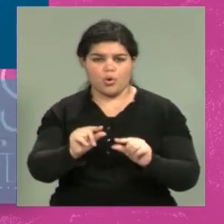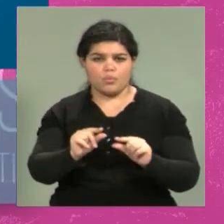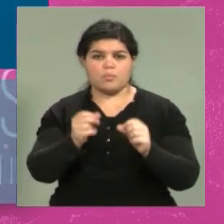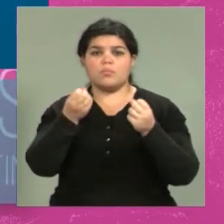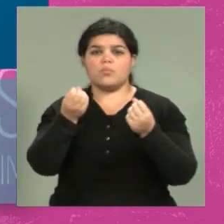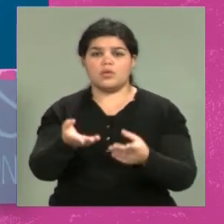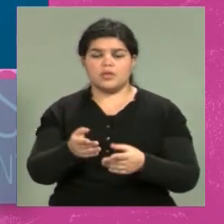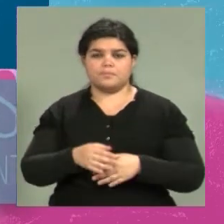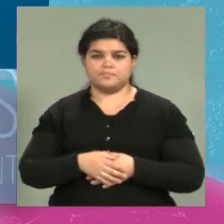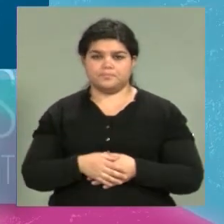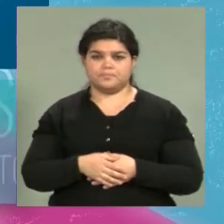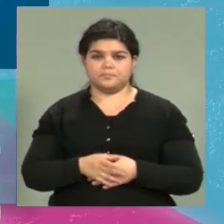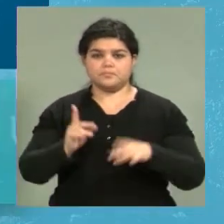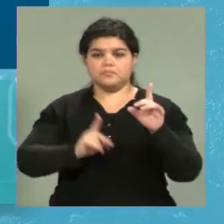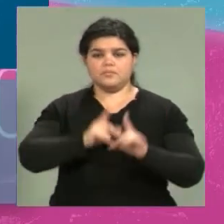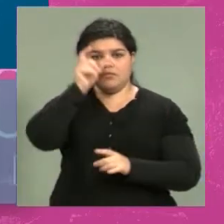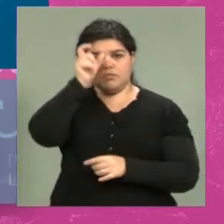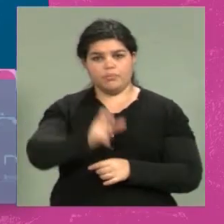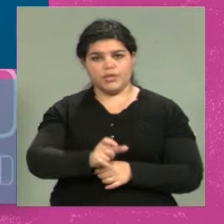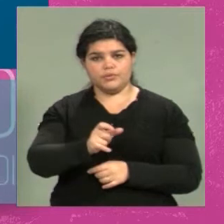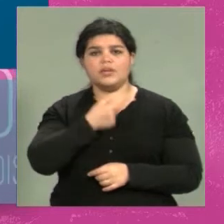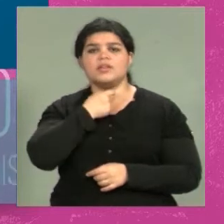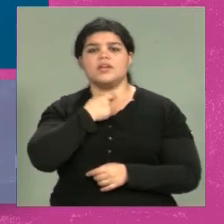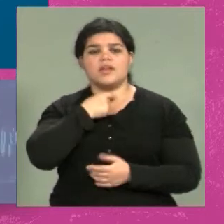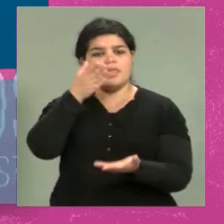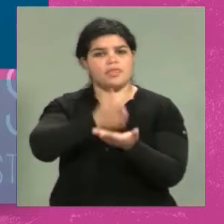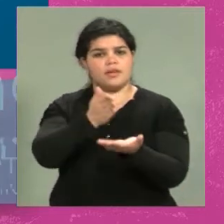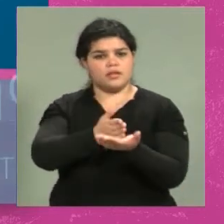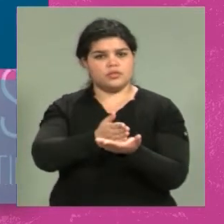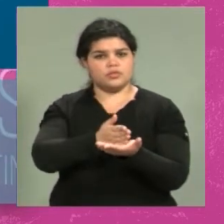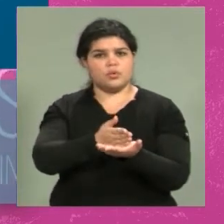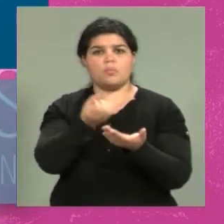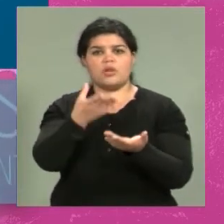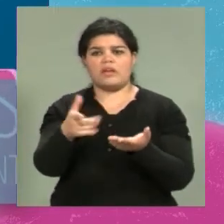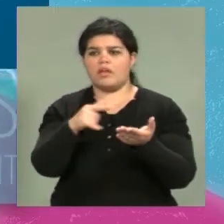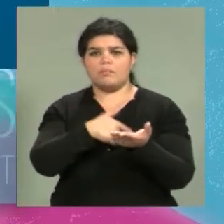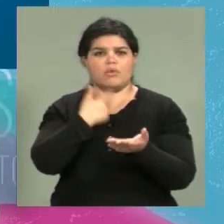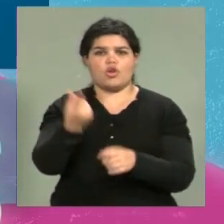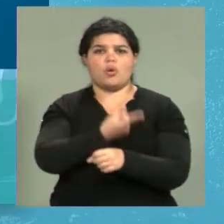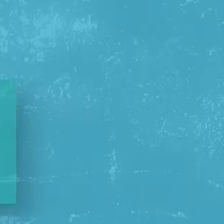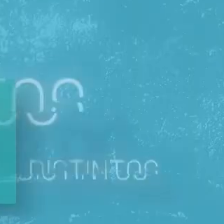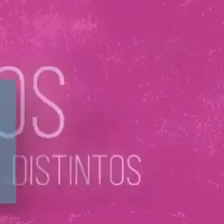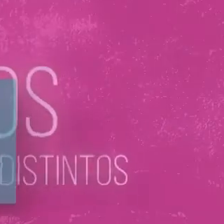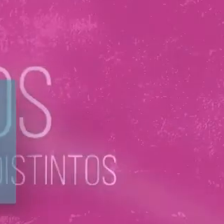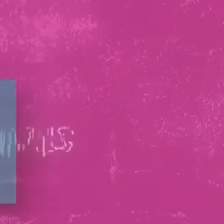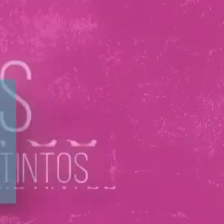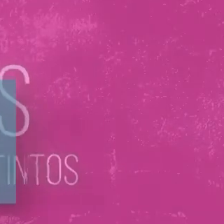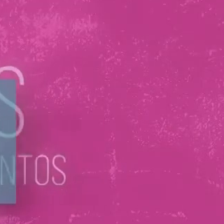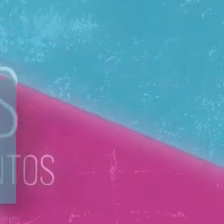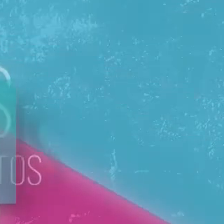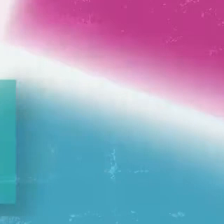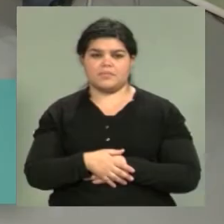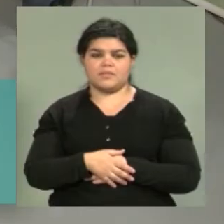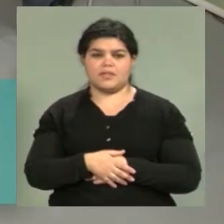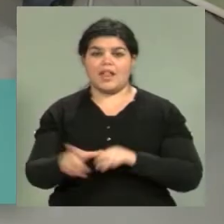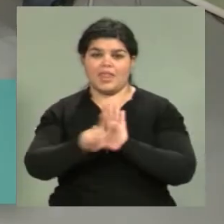no tenemos el problema de que hay personas que quieren ejercer el derecho y no pueden porque no existe la legislación. O no existe también, perdón,